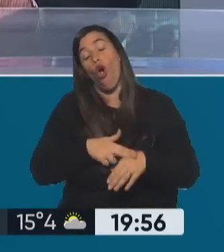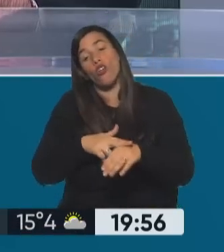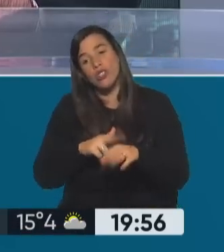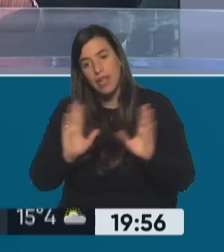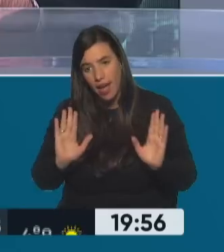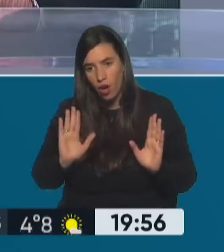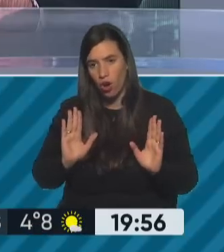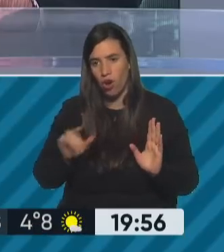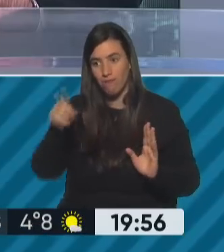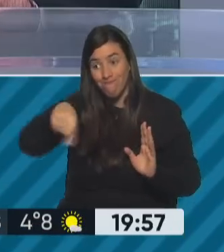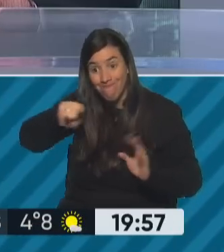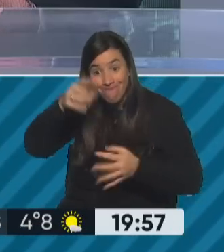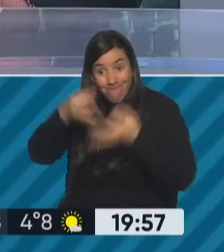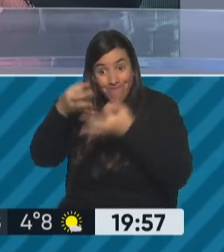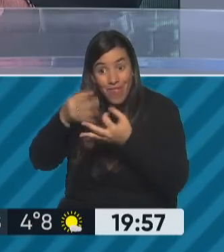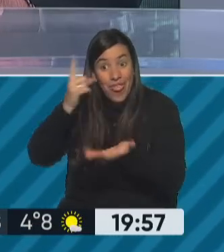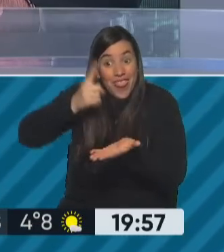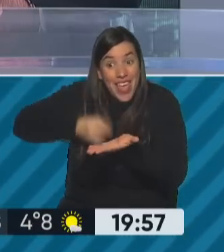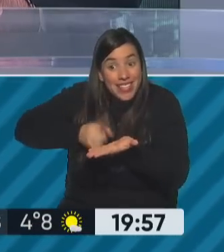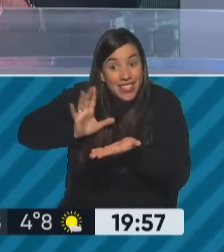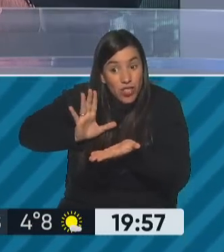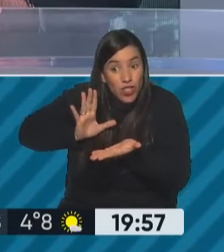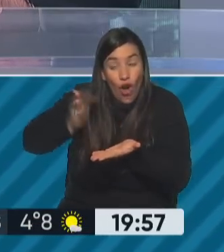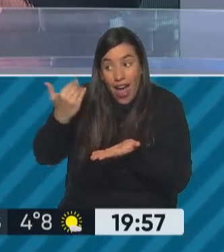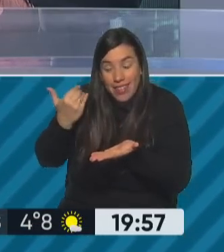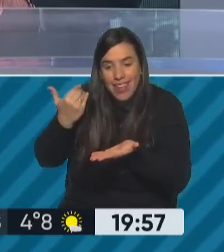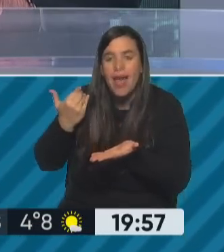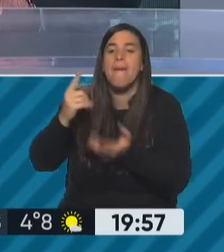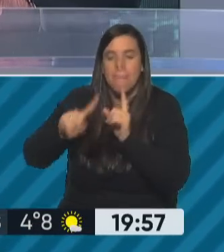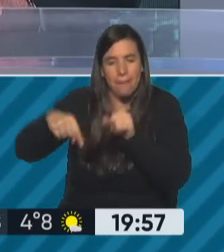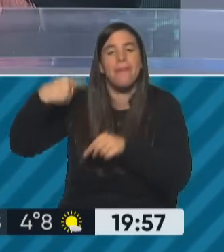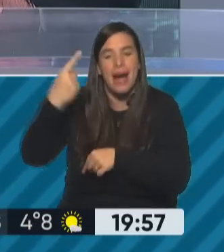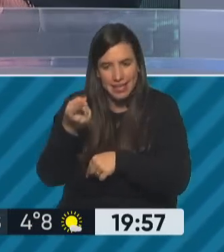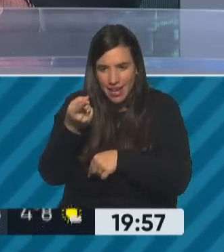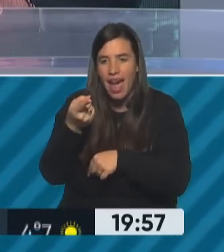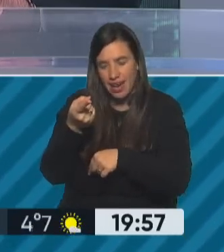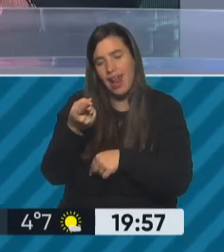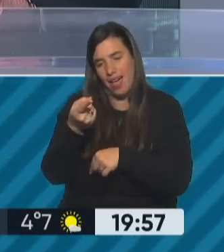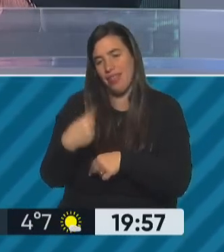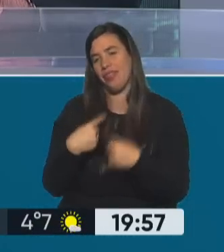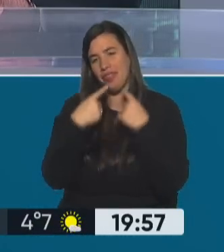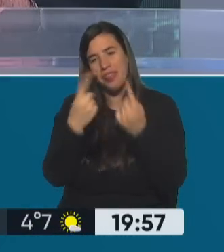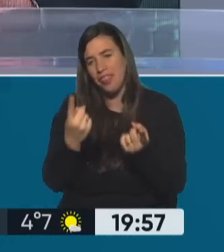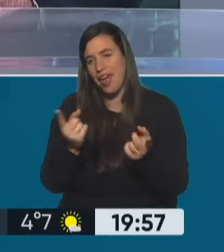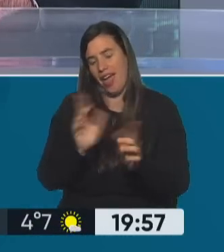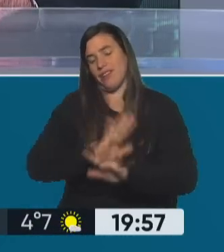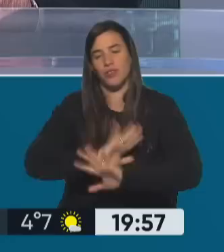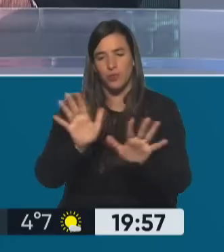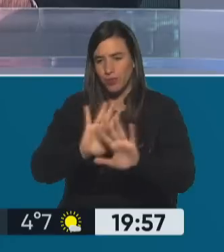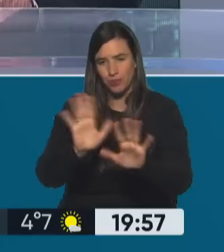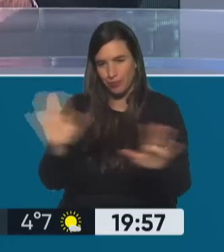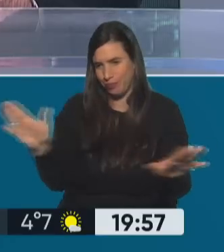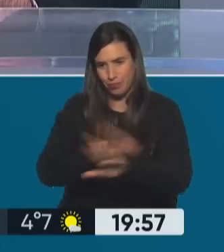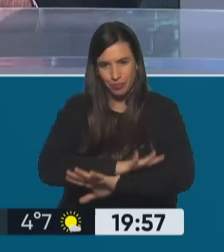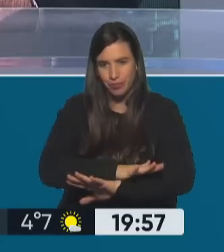respectivas fuerzas que mañana presenten un recurso de nulidad por revocatoria contra esta decisión, los